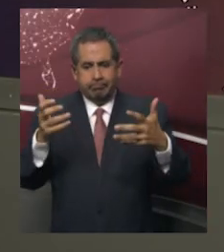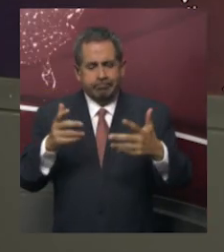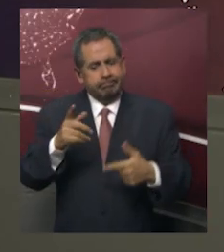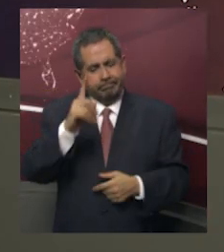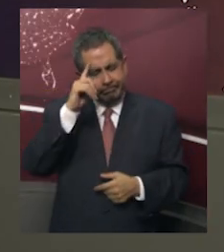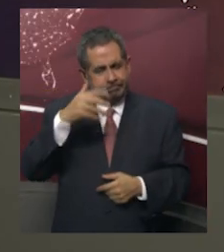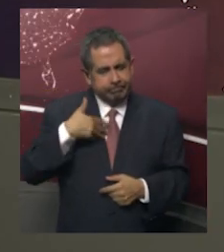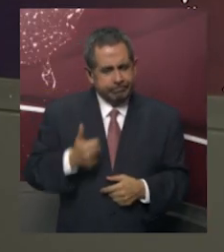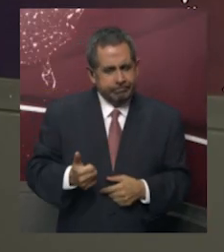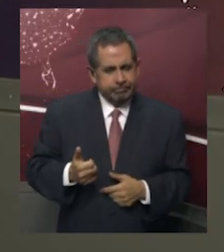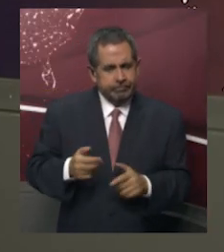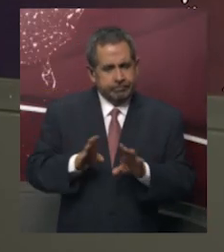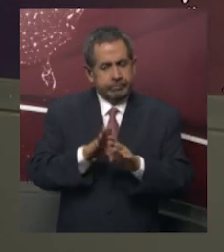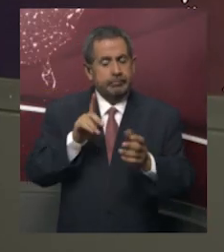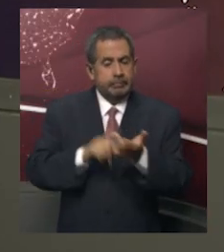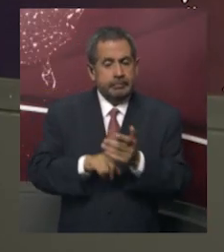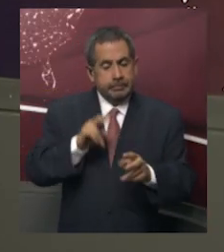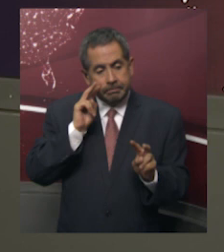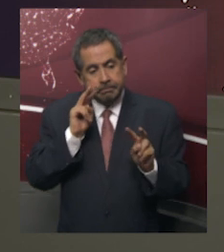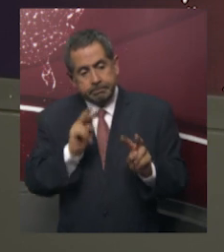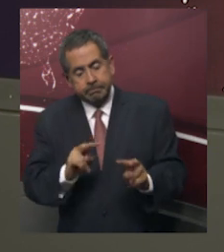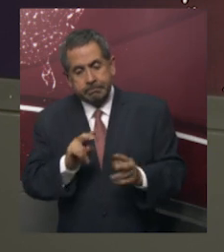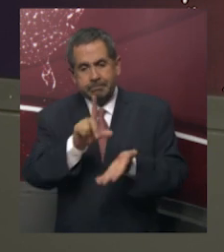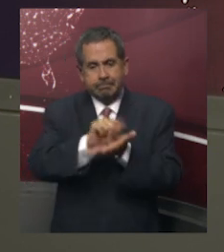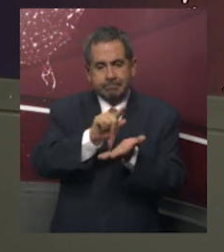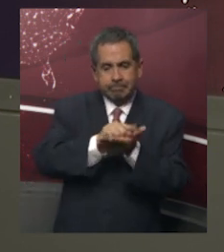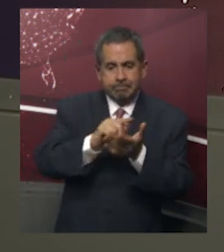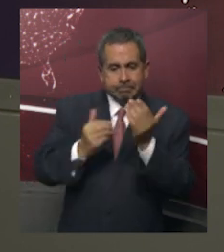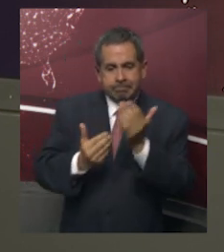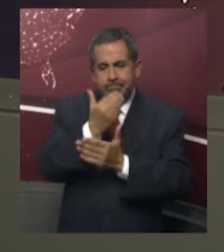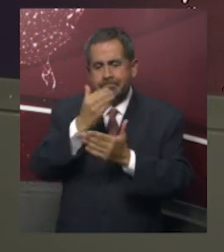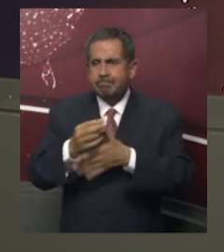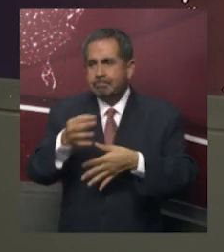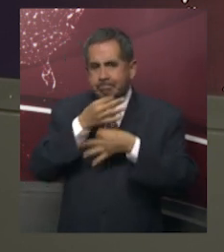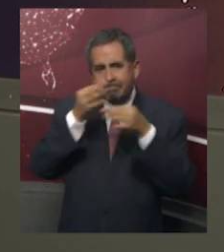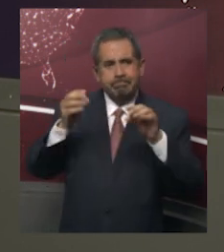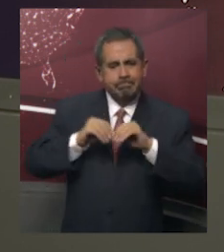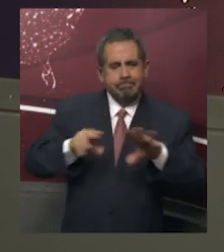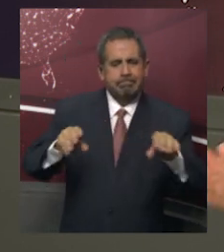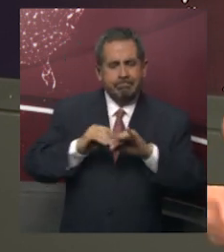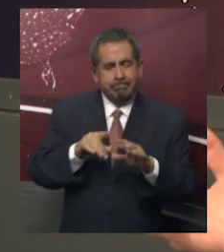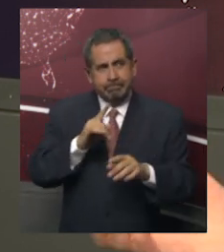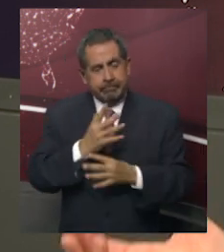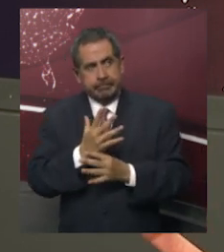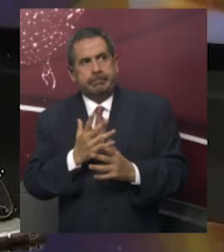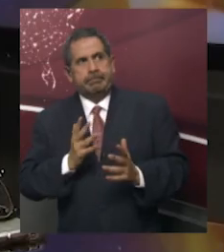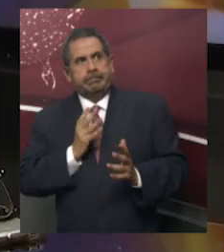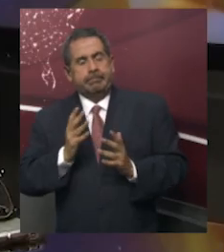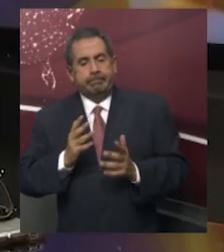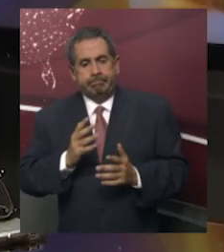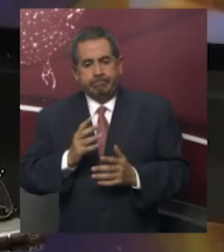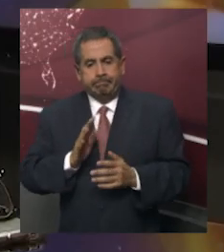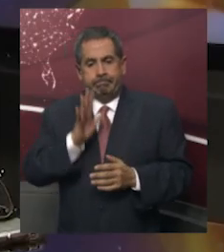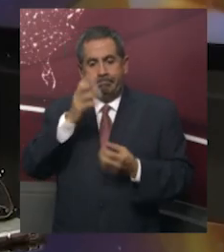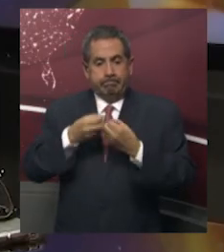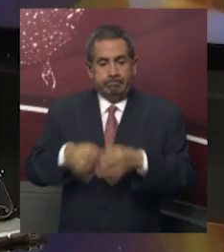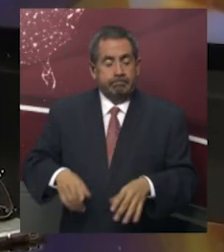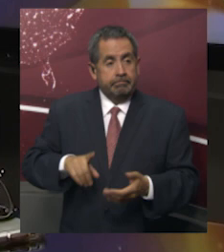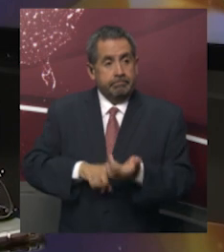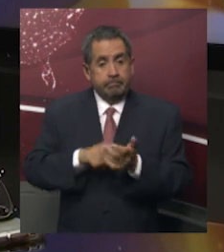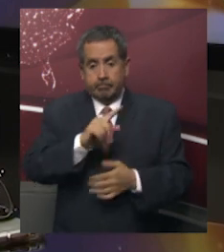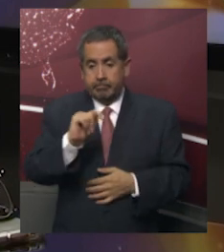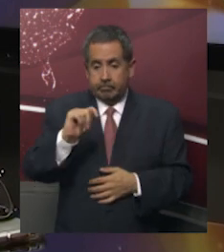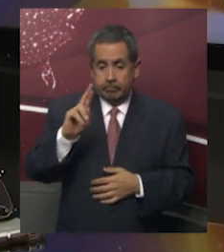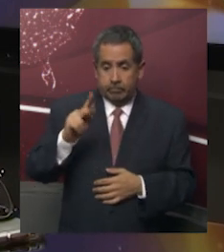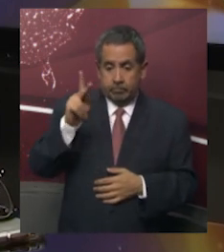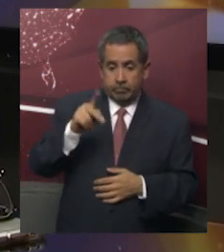tenemos a Trump al lado. Entonces vemos los tweets, las declaraciones, lo recibimos de primera mano. Cuando Trump critica a